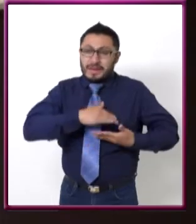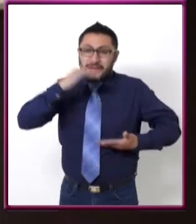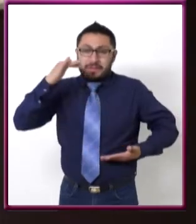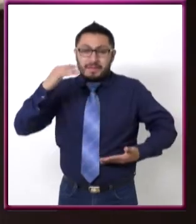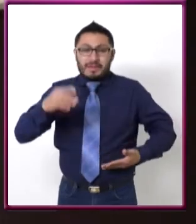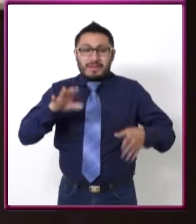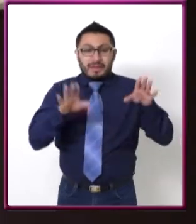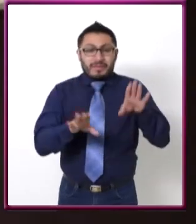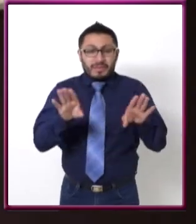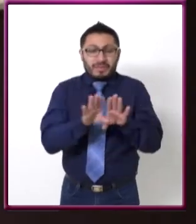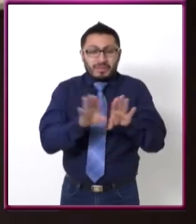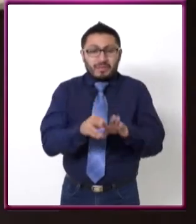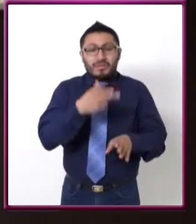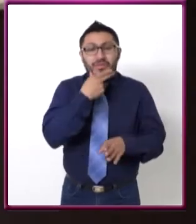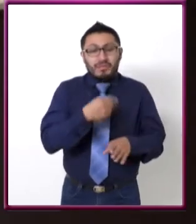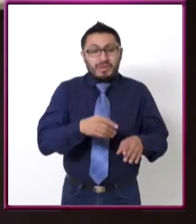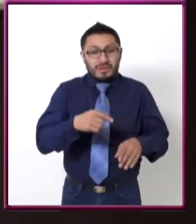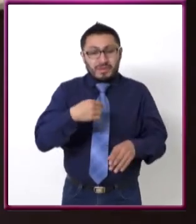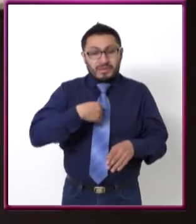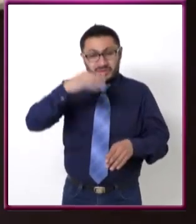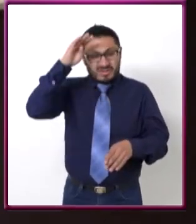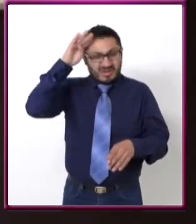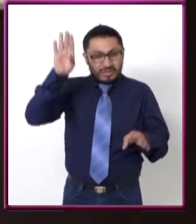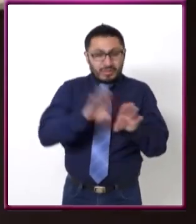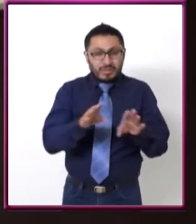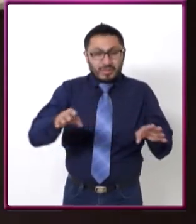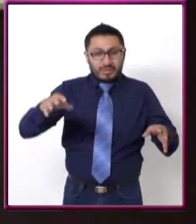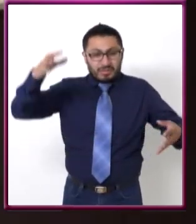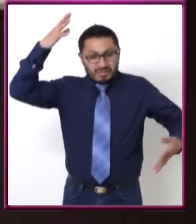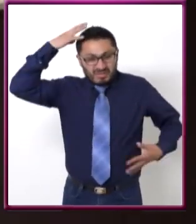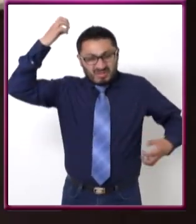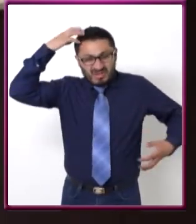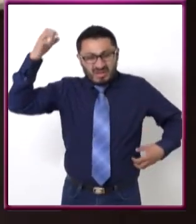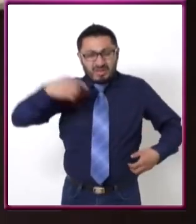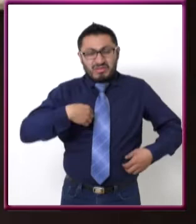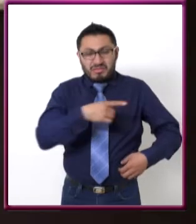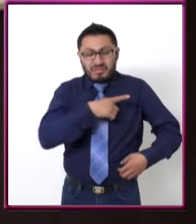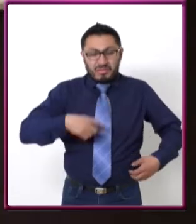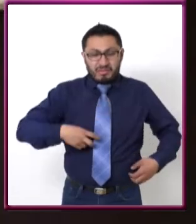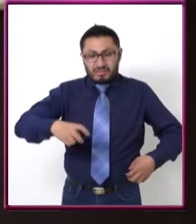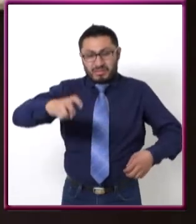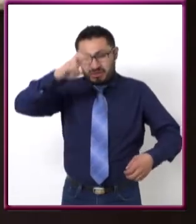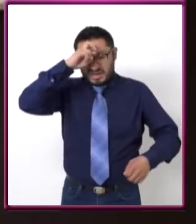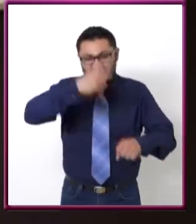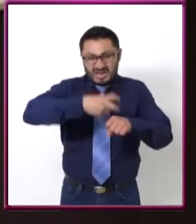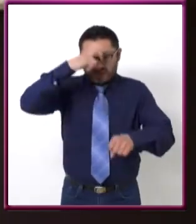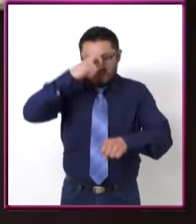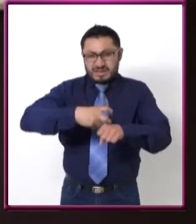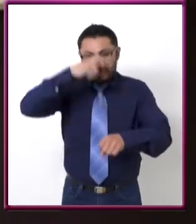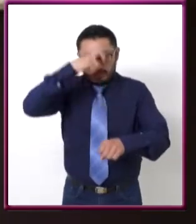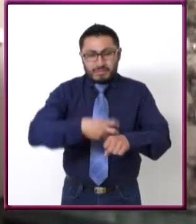y el hombre a veces llega a ser más como, pienso yo, más simio, sino como más de, oh, tengo que hacer esto.